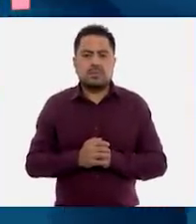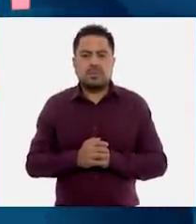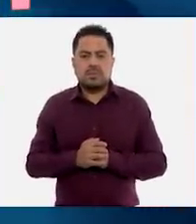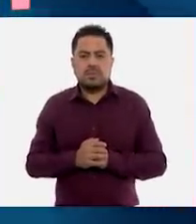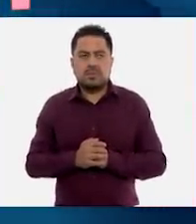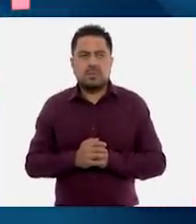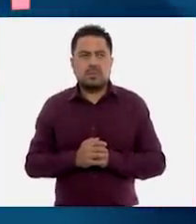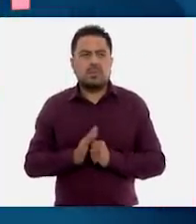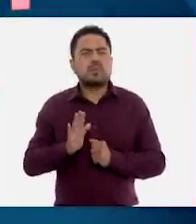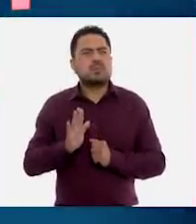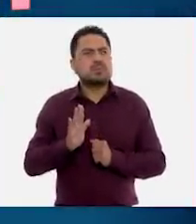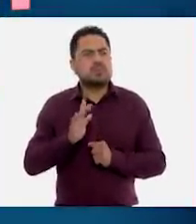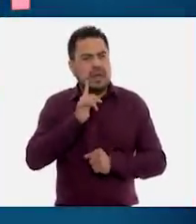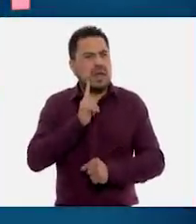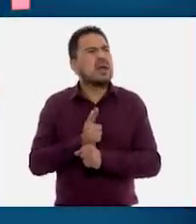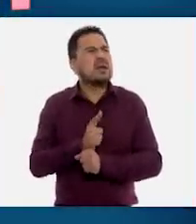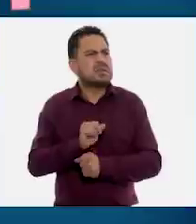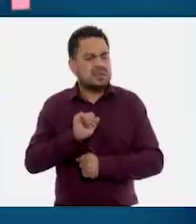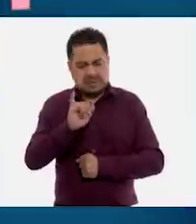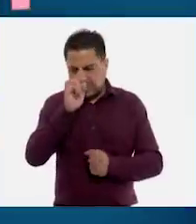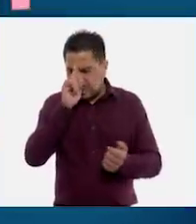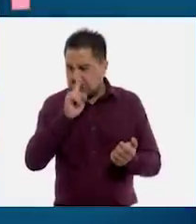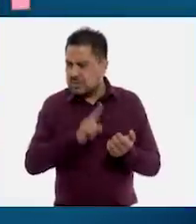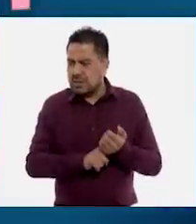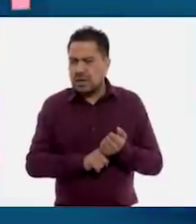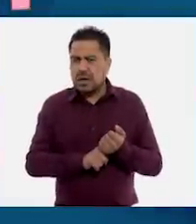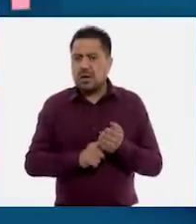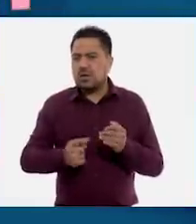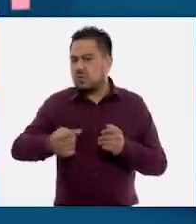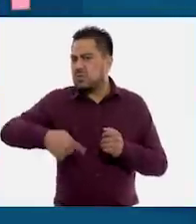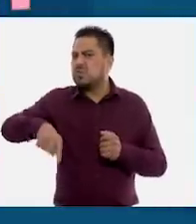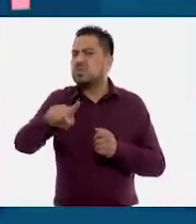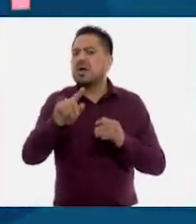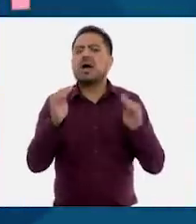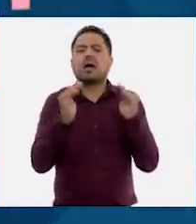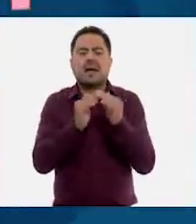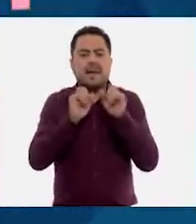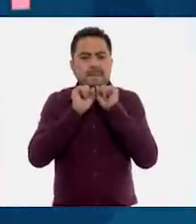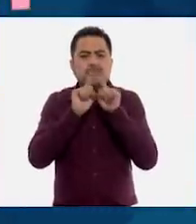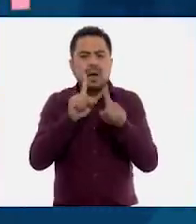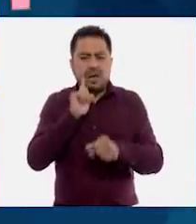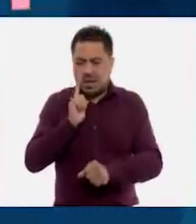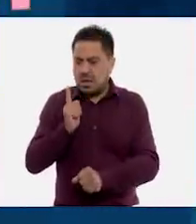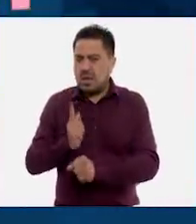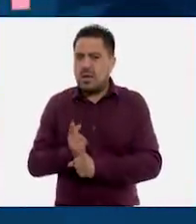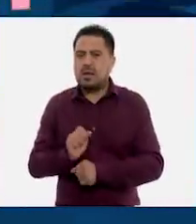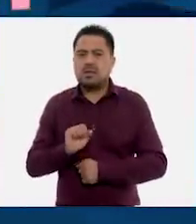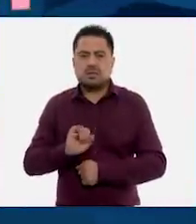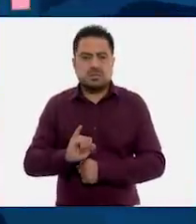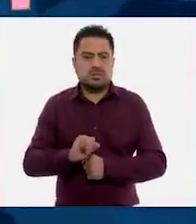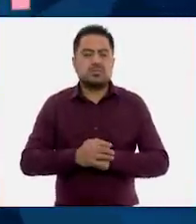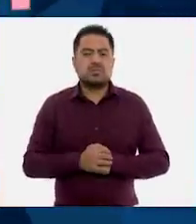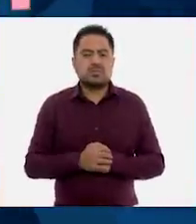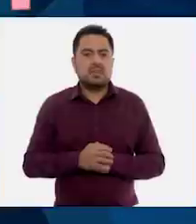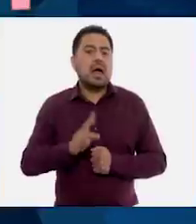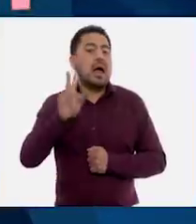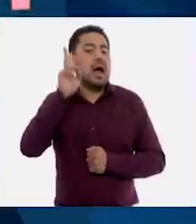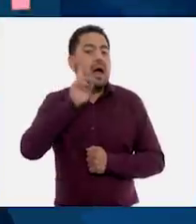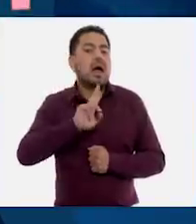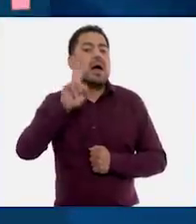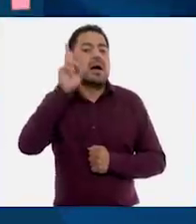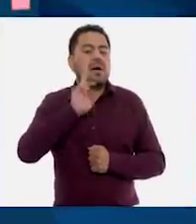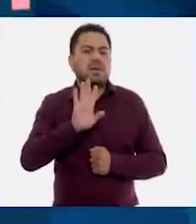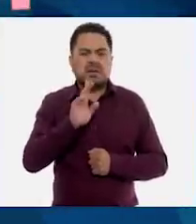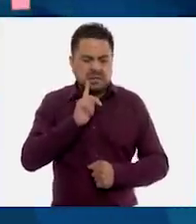Ya me di cuenta, maestra. Y creo que allá en casa ustedes también ya se dieron cuenta, A ver, ¿de qué